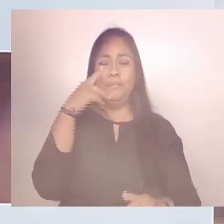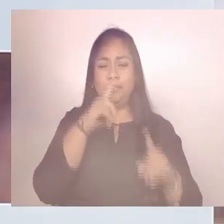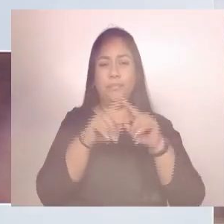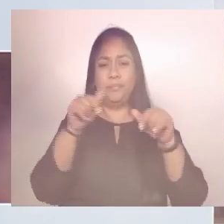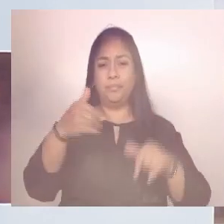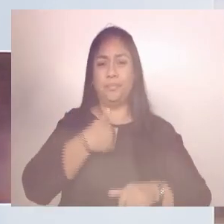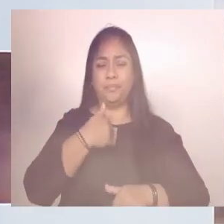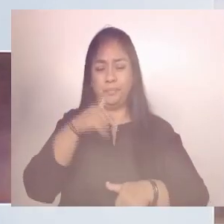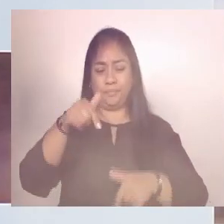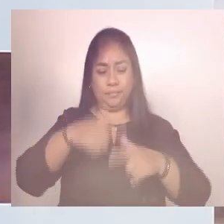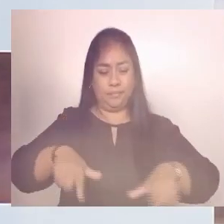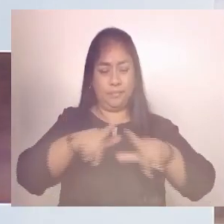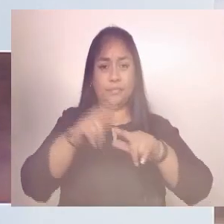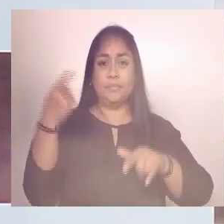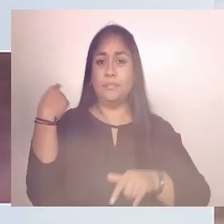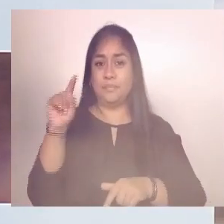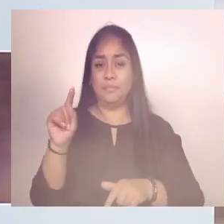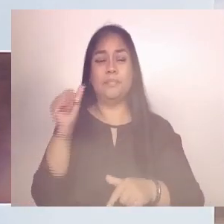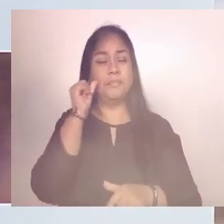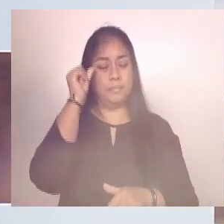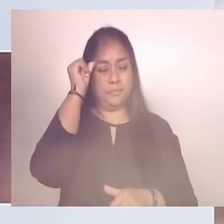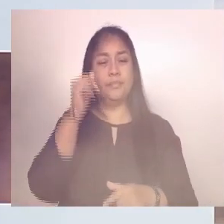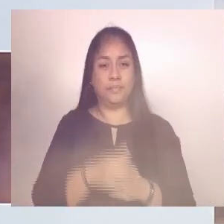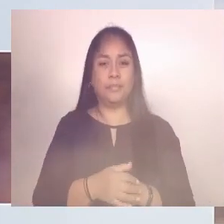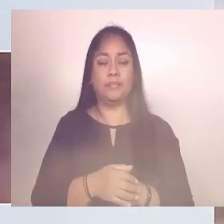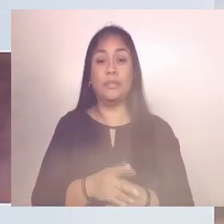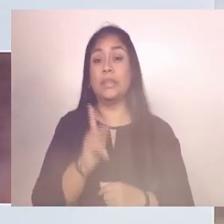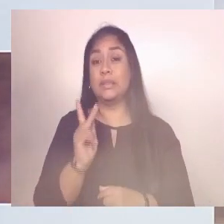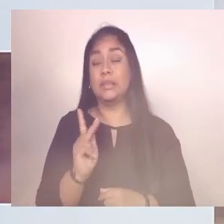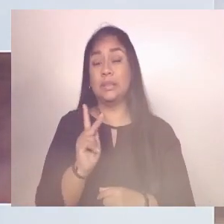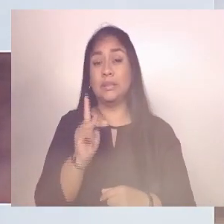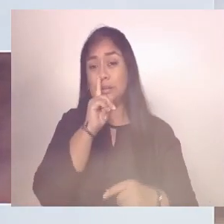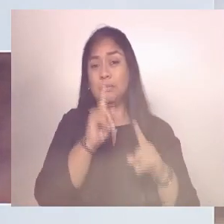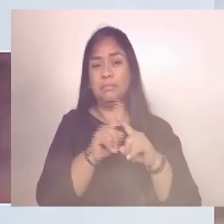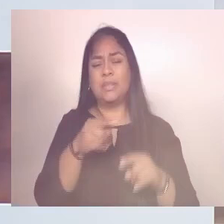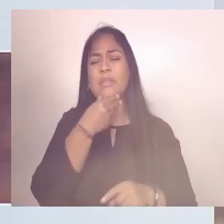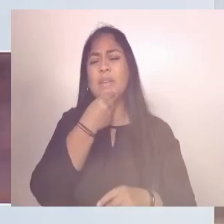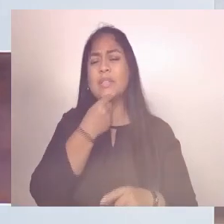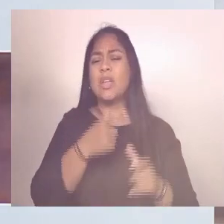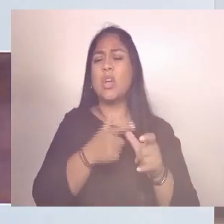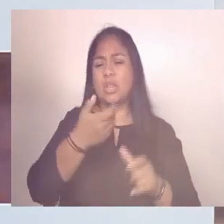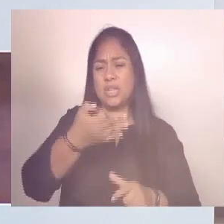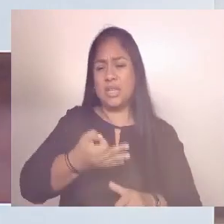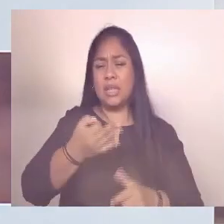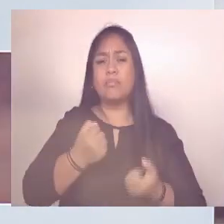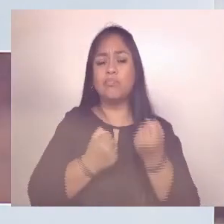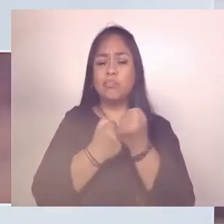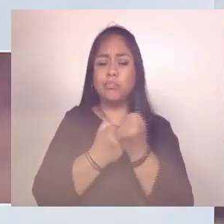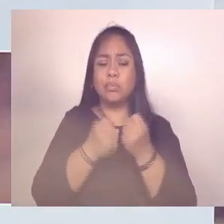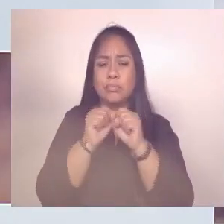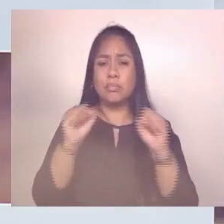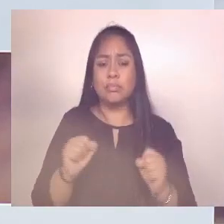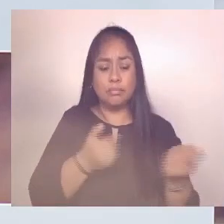espacio para los adultos. Y esto, envejecer con dignidad y reforzar los sistemas de atención